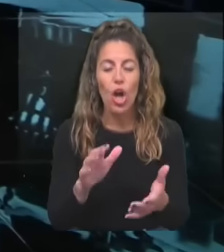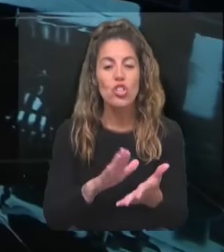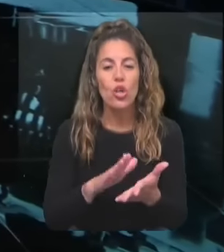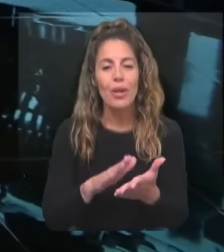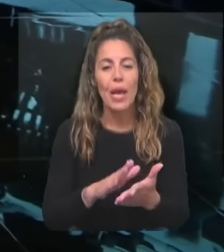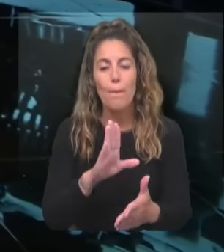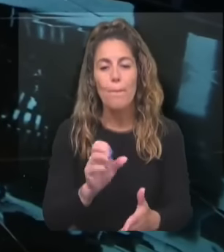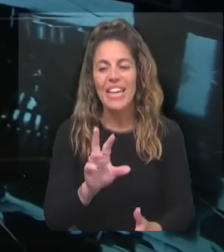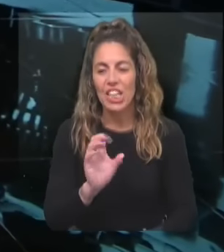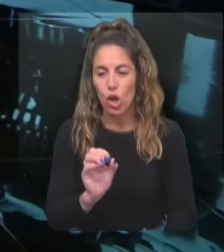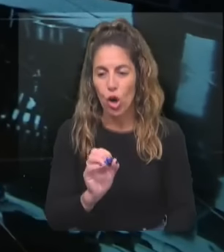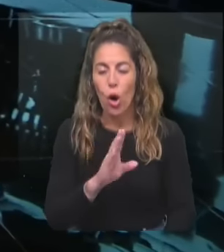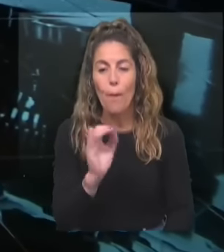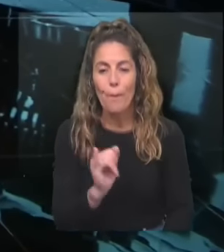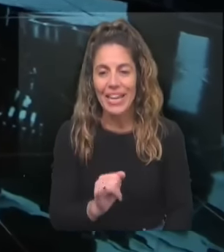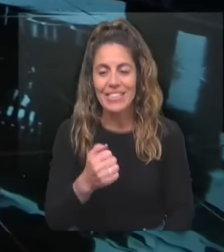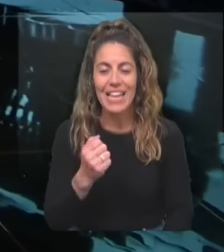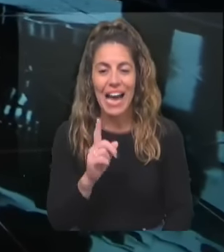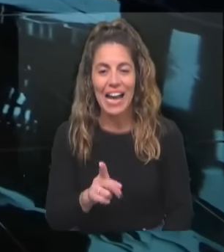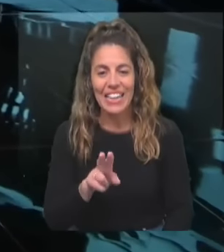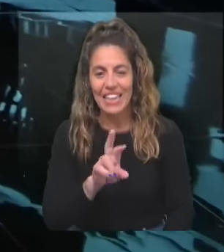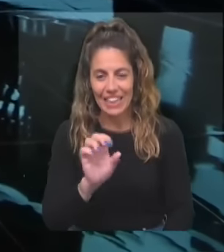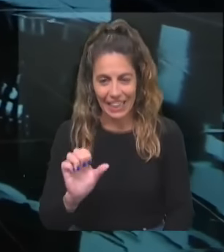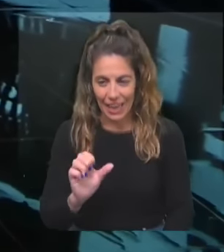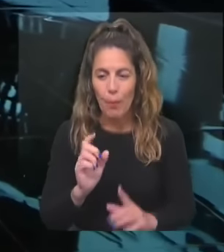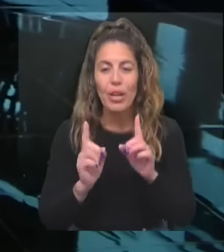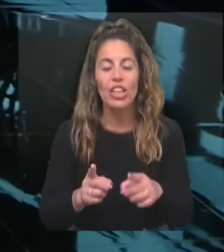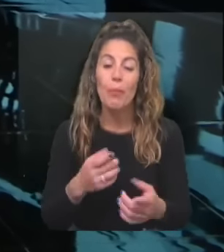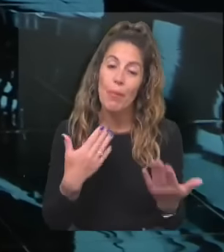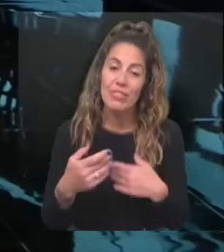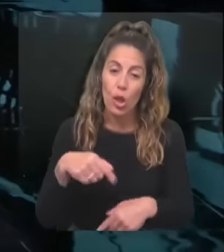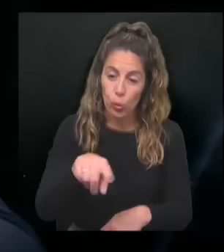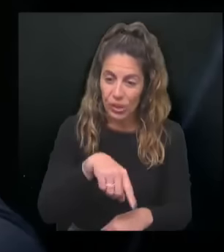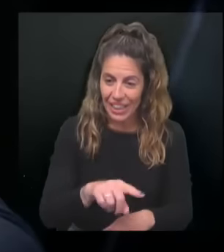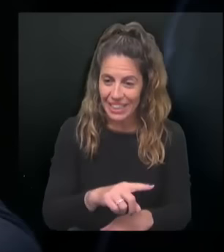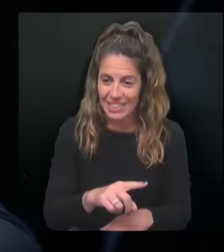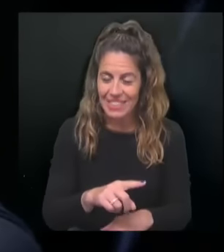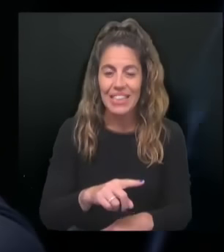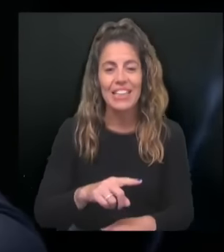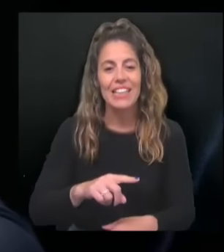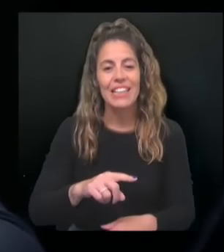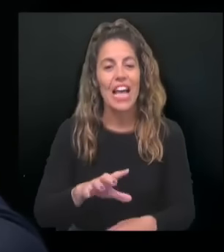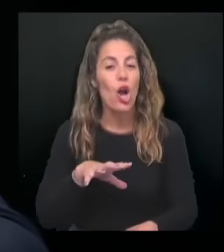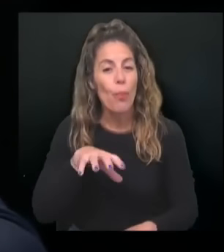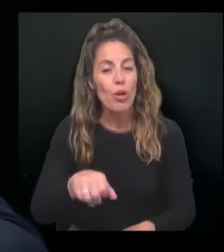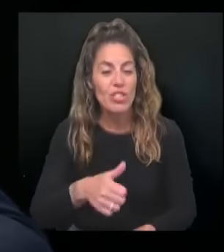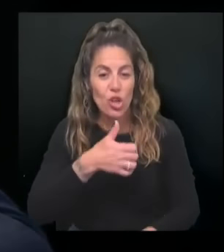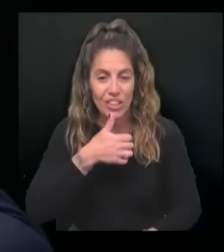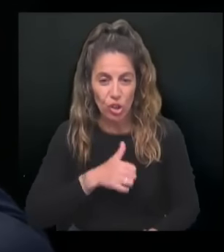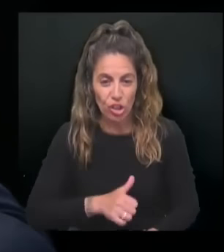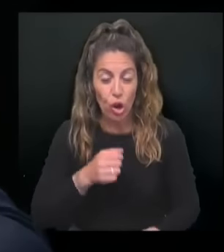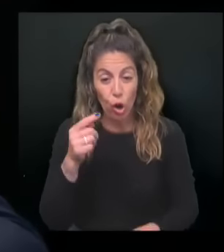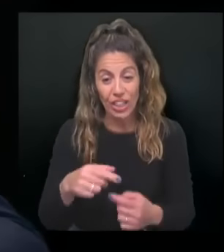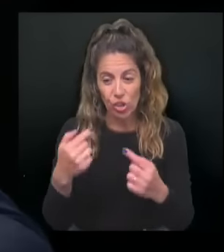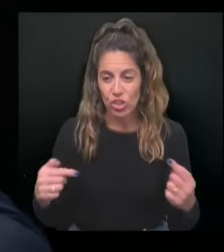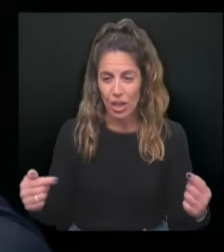Aguirre. Pero también vamos a hablar de ustedes y de su, de alguna manera, compromiso histórico con estos elementos,